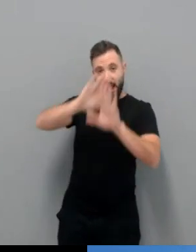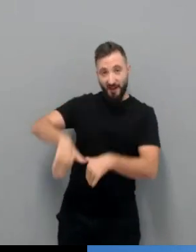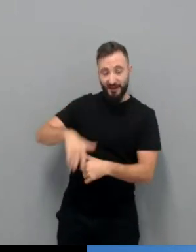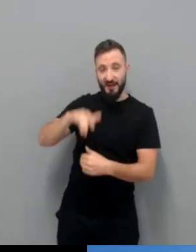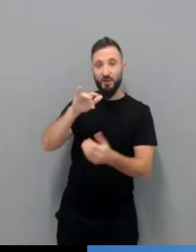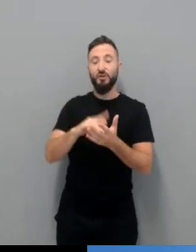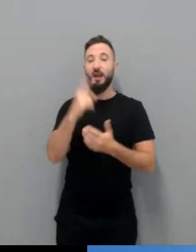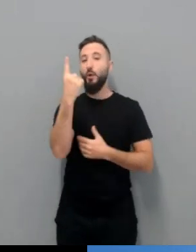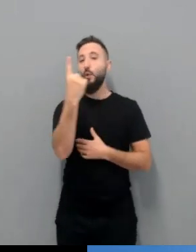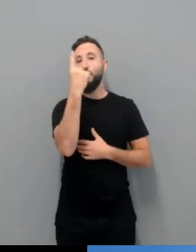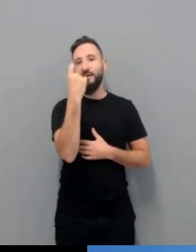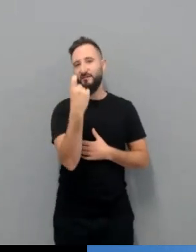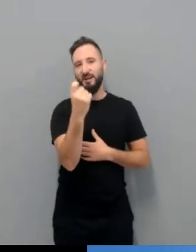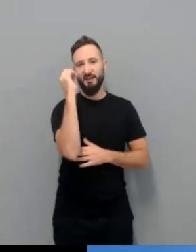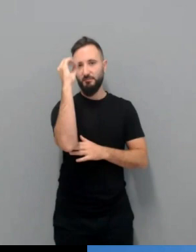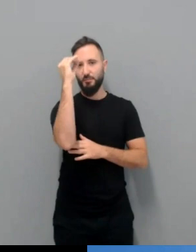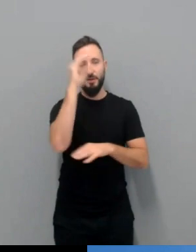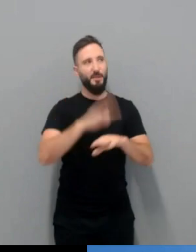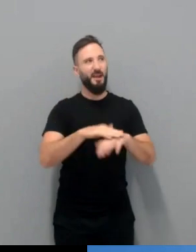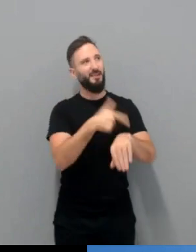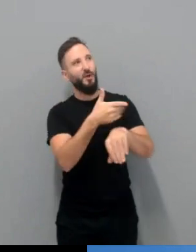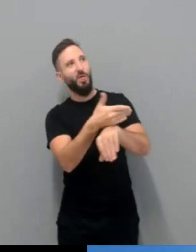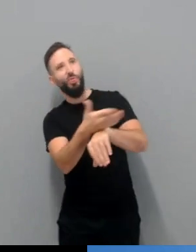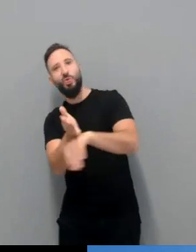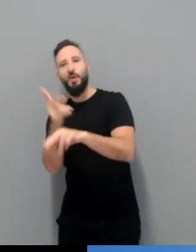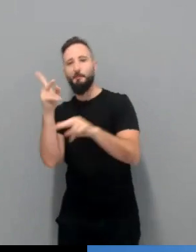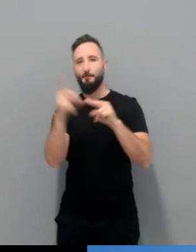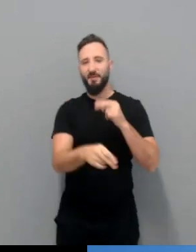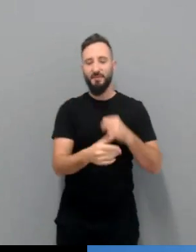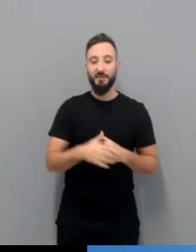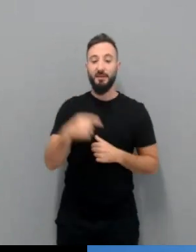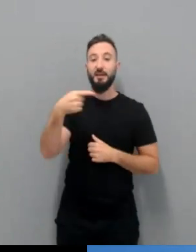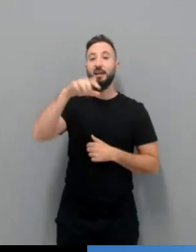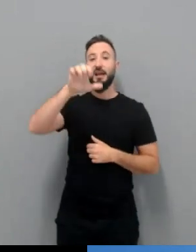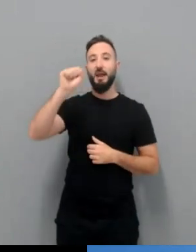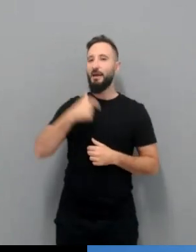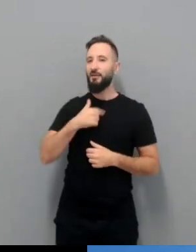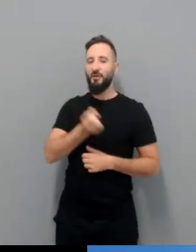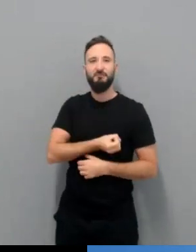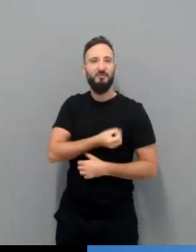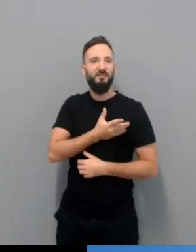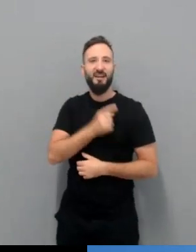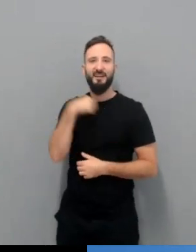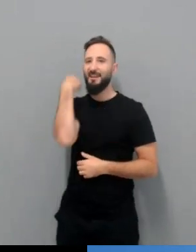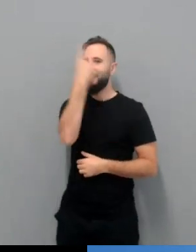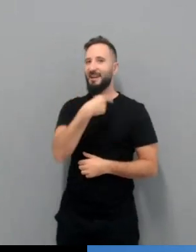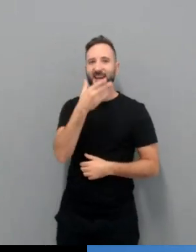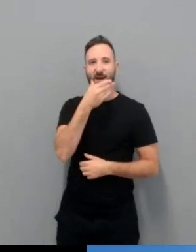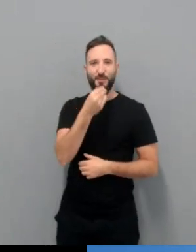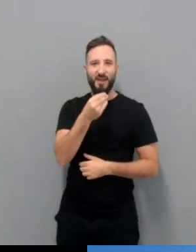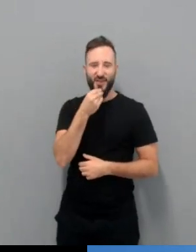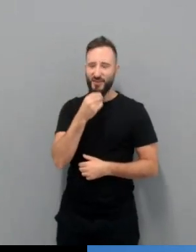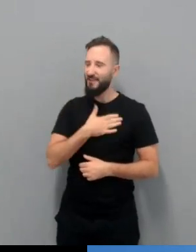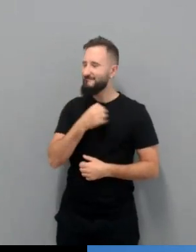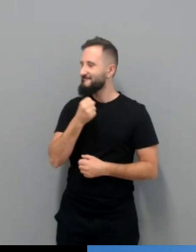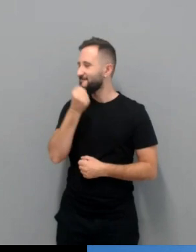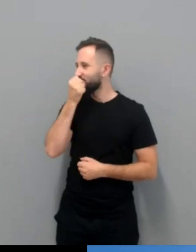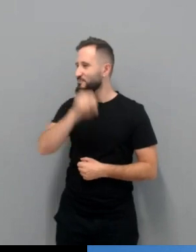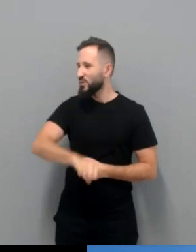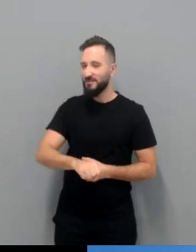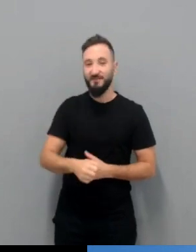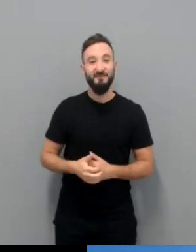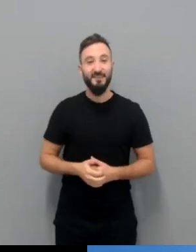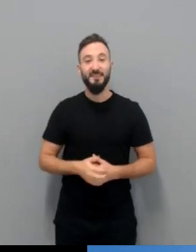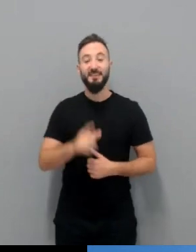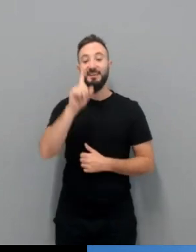una intervención, ¿vale? Por no retrasarnos mucho. Gema, me declaro fan de tu cara preciosa, como tú has dicho.